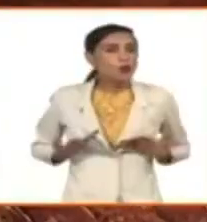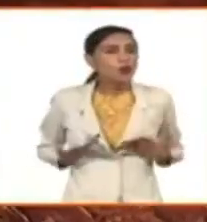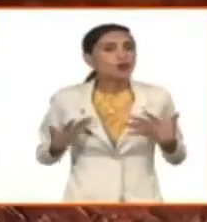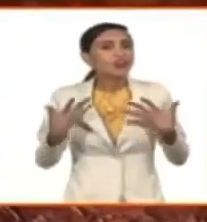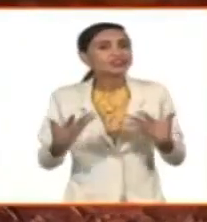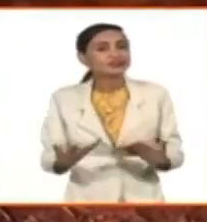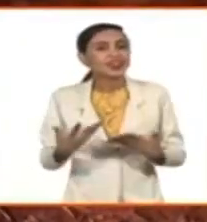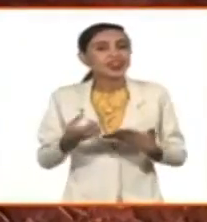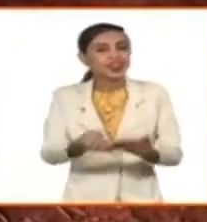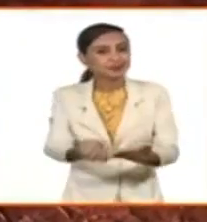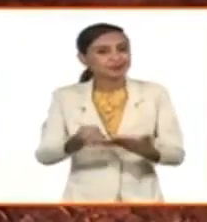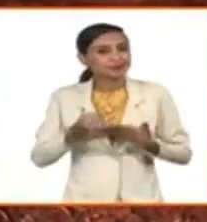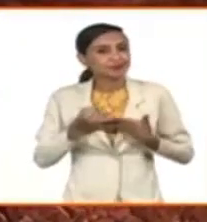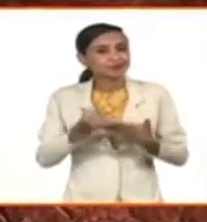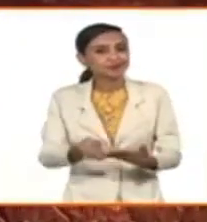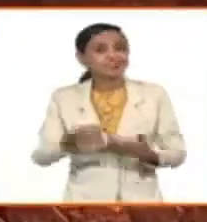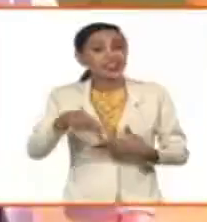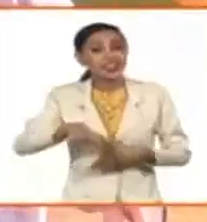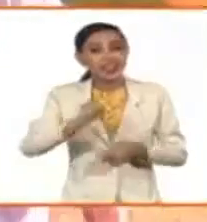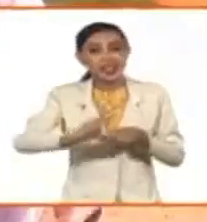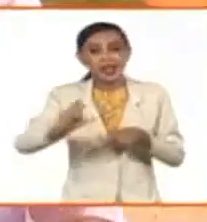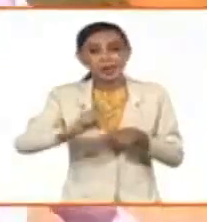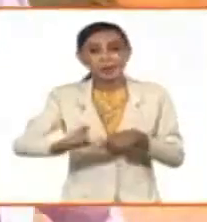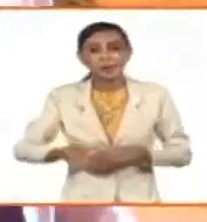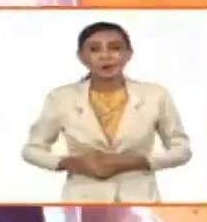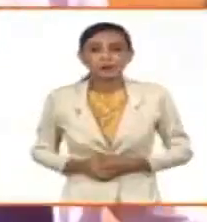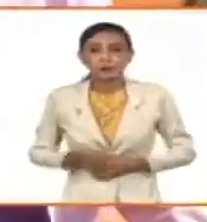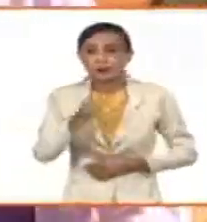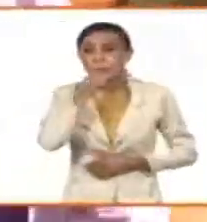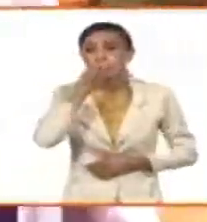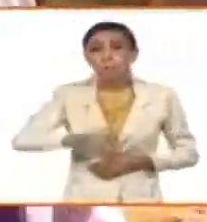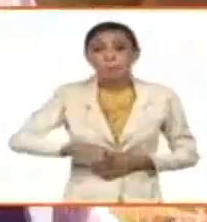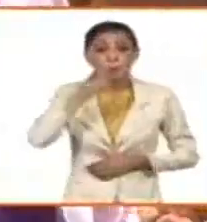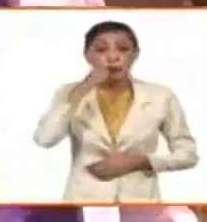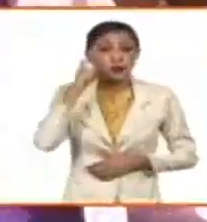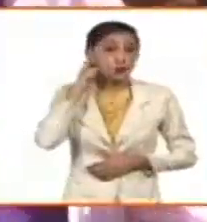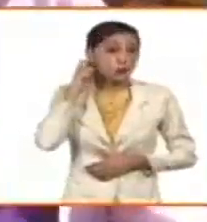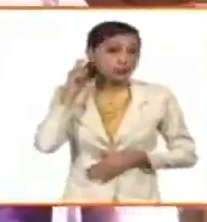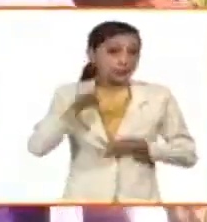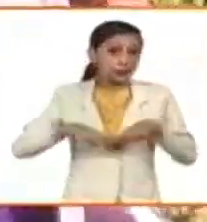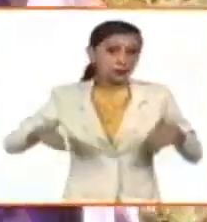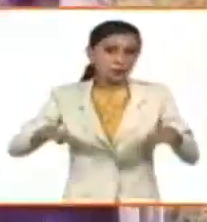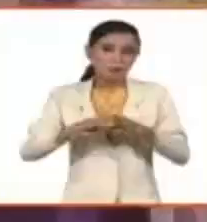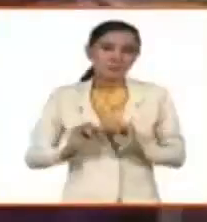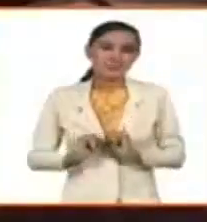en el campo. Junior Cruz y Yarima Córdoba, especial para La Mesa Redonda.